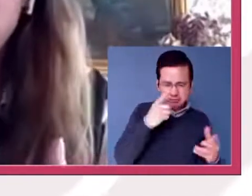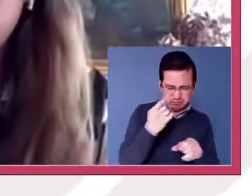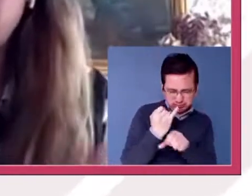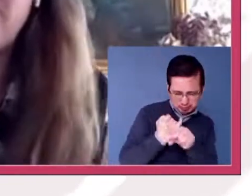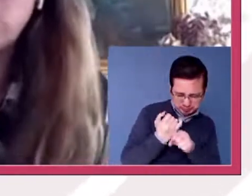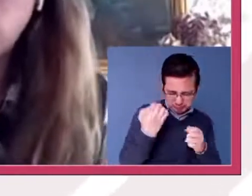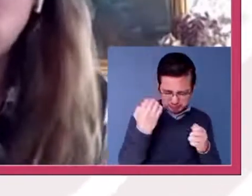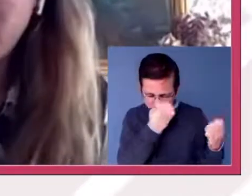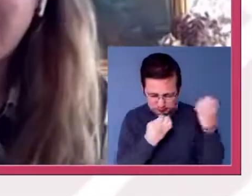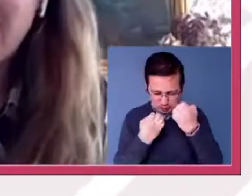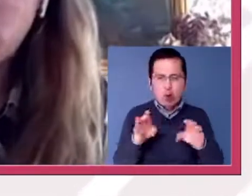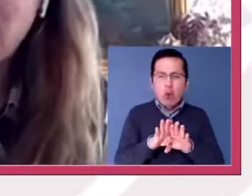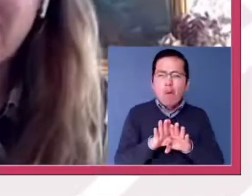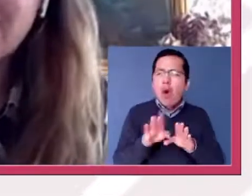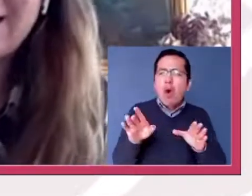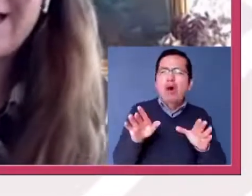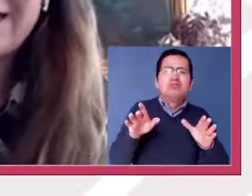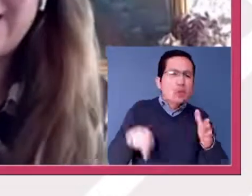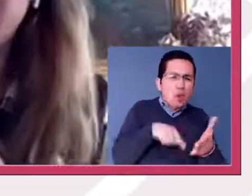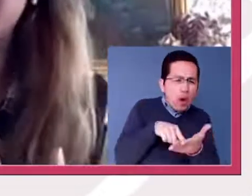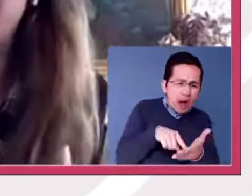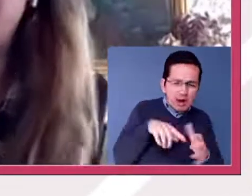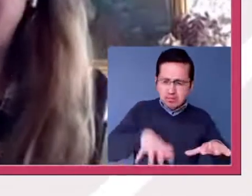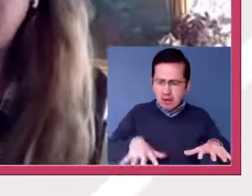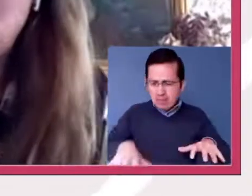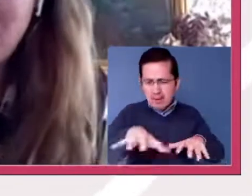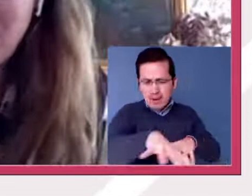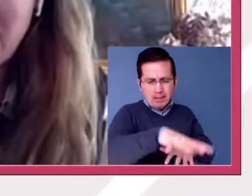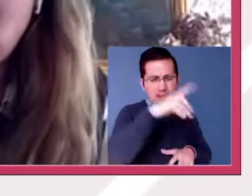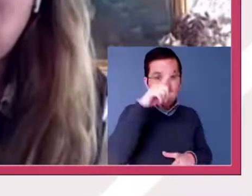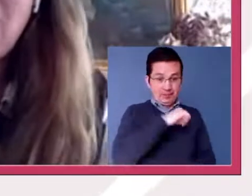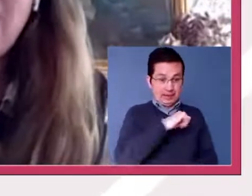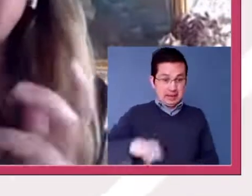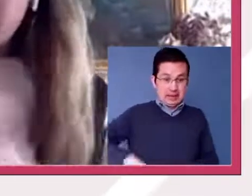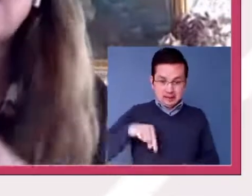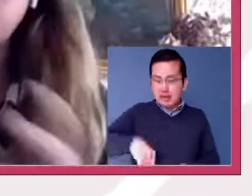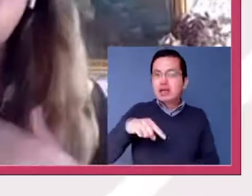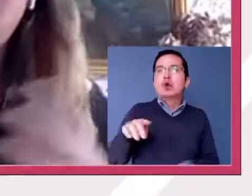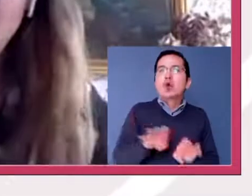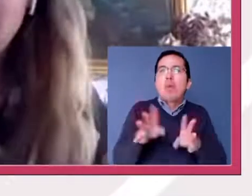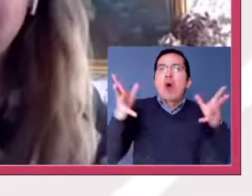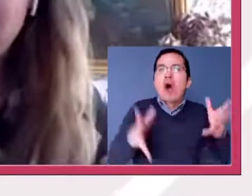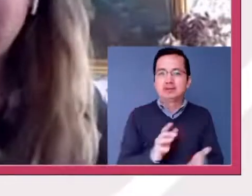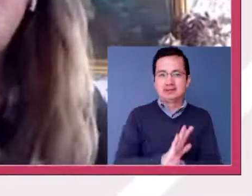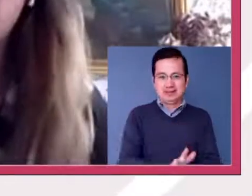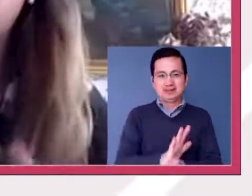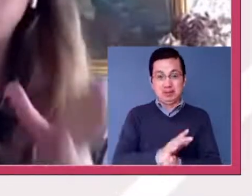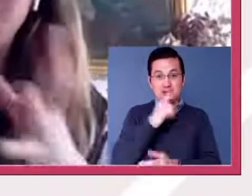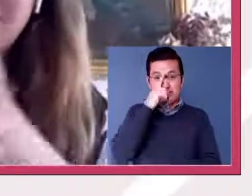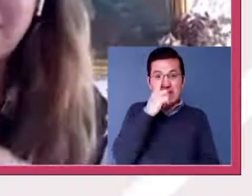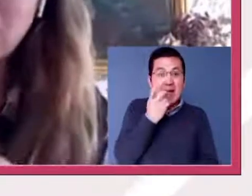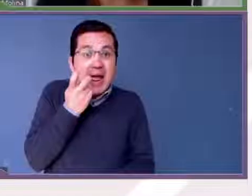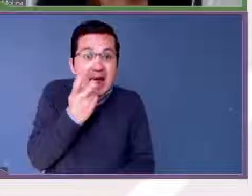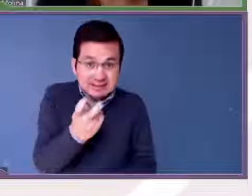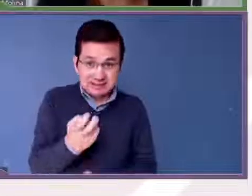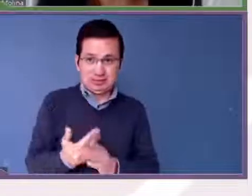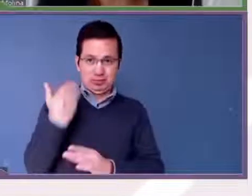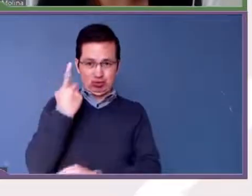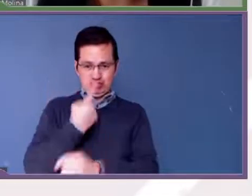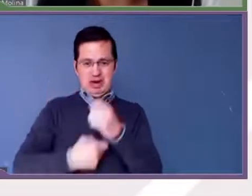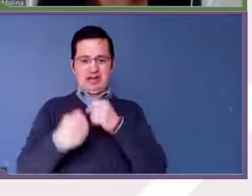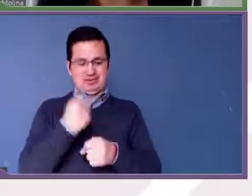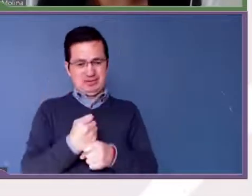cómo funciona el fenómeno discriminatorio en cada una de las alcaldías de la Ciudad de México. Ese ejercicio lo vamos a repetir ahora con el censo